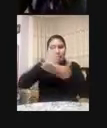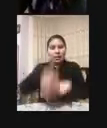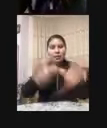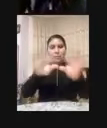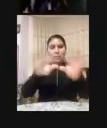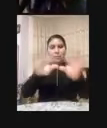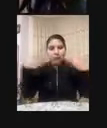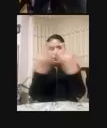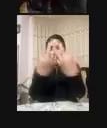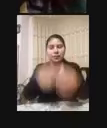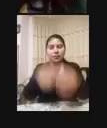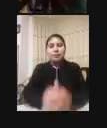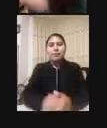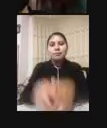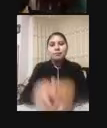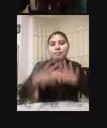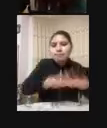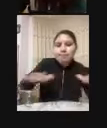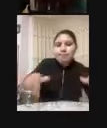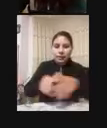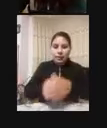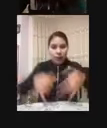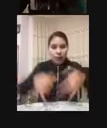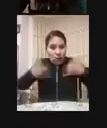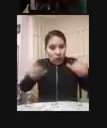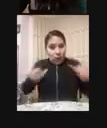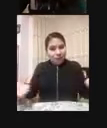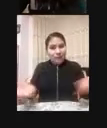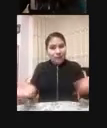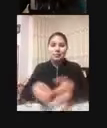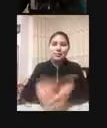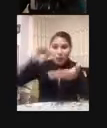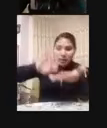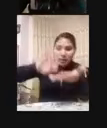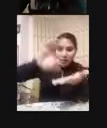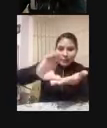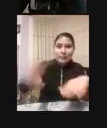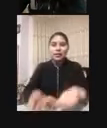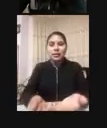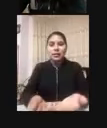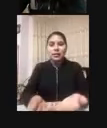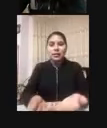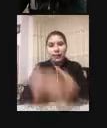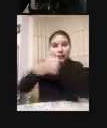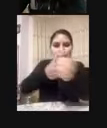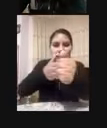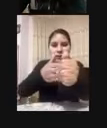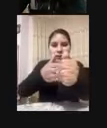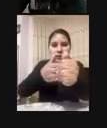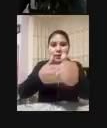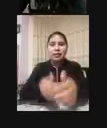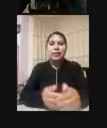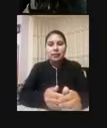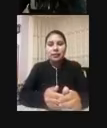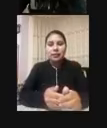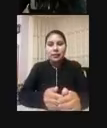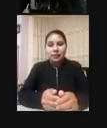con niños, niñas, jóvenes y adolescentes con discapacidad. Esta guía de apoyo plasma las experiencias